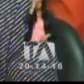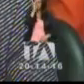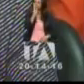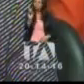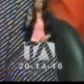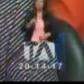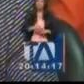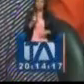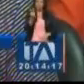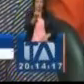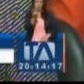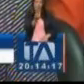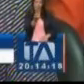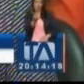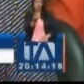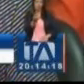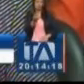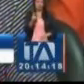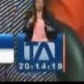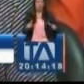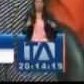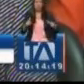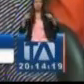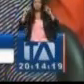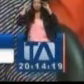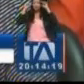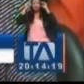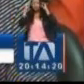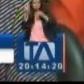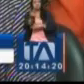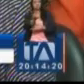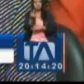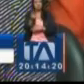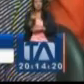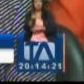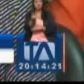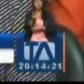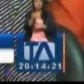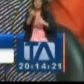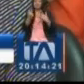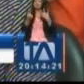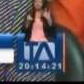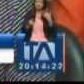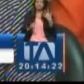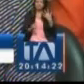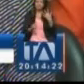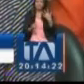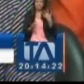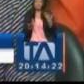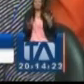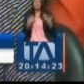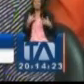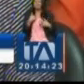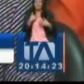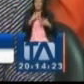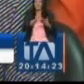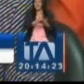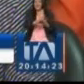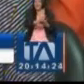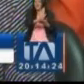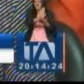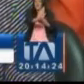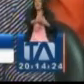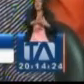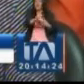dos candidaturas están presentes elementos que tienen y han tenido acciones repudiables en el ejercicio